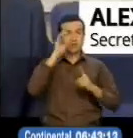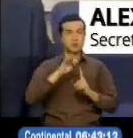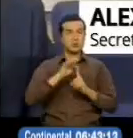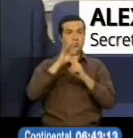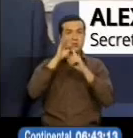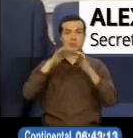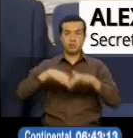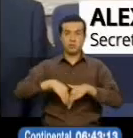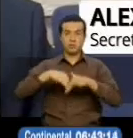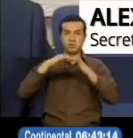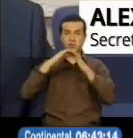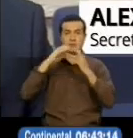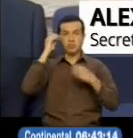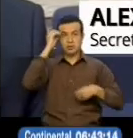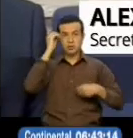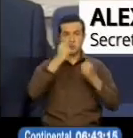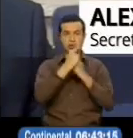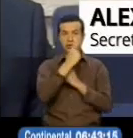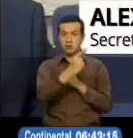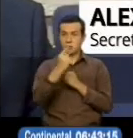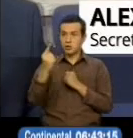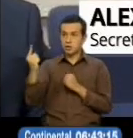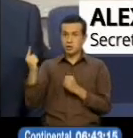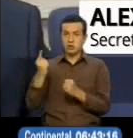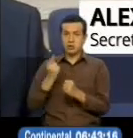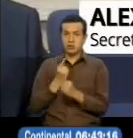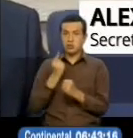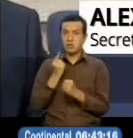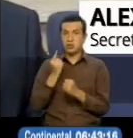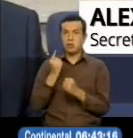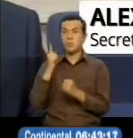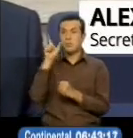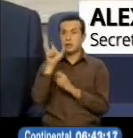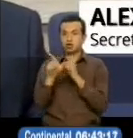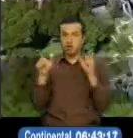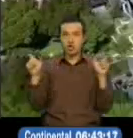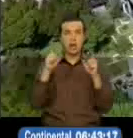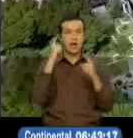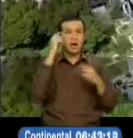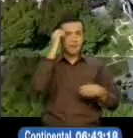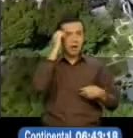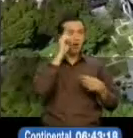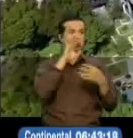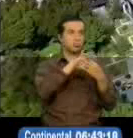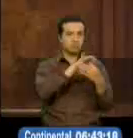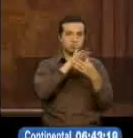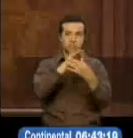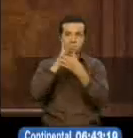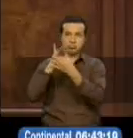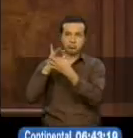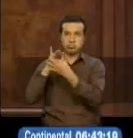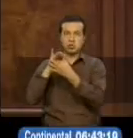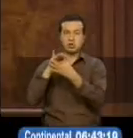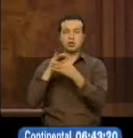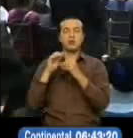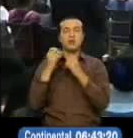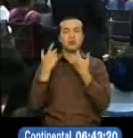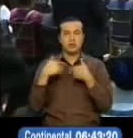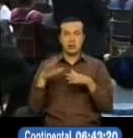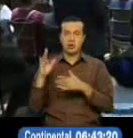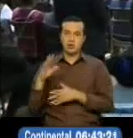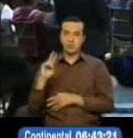Una recuperación de valores, cada personaje se anclará a un valor, es una campaña transversal. El miércoles pasado, el vicepresidente Jorge Glass